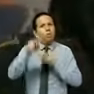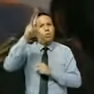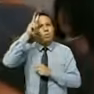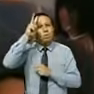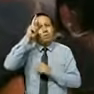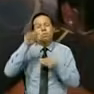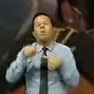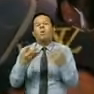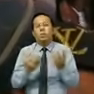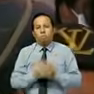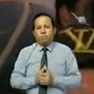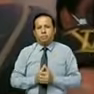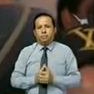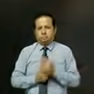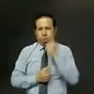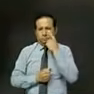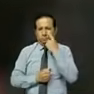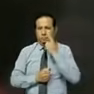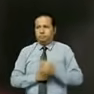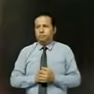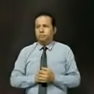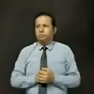esperar.